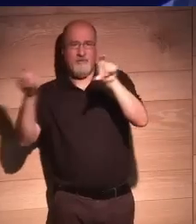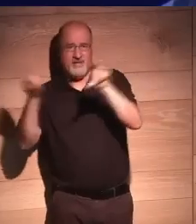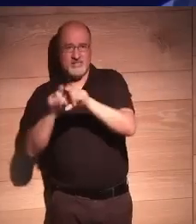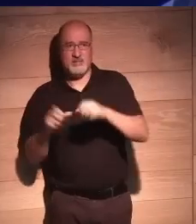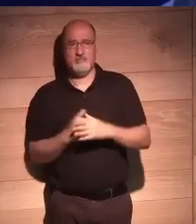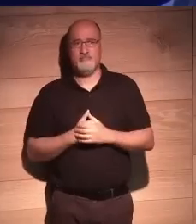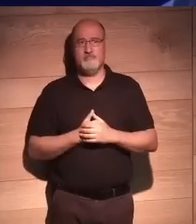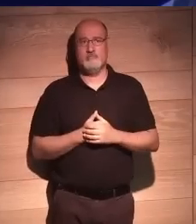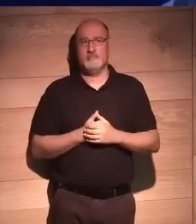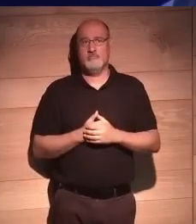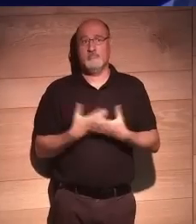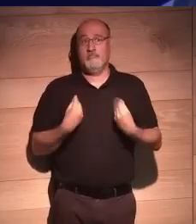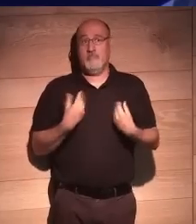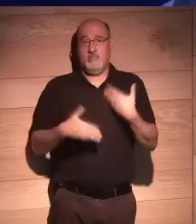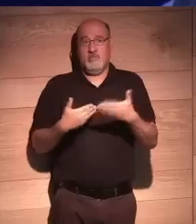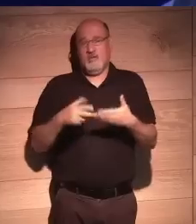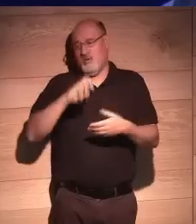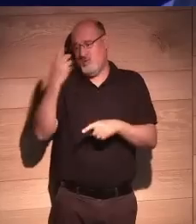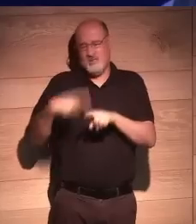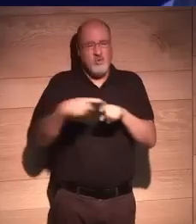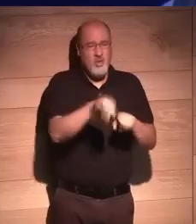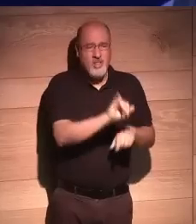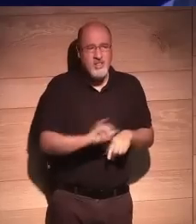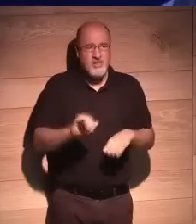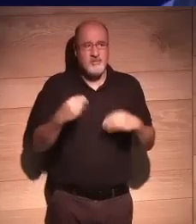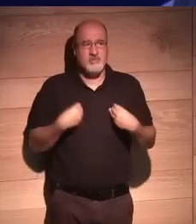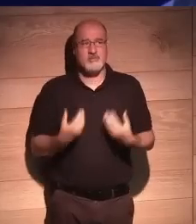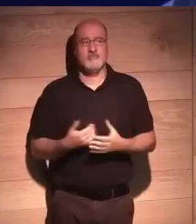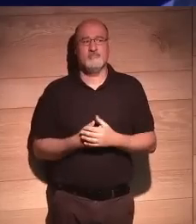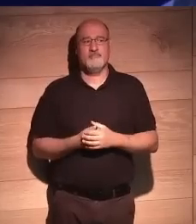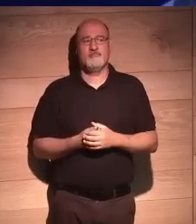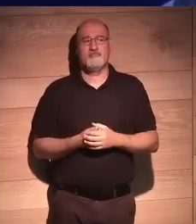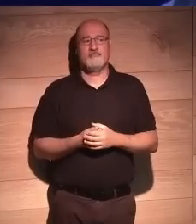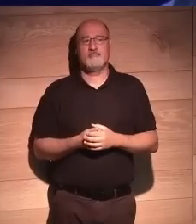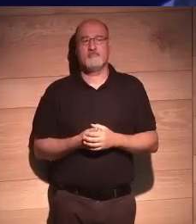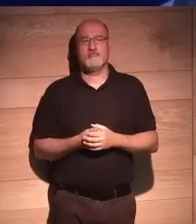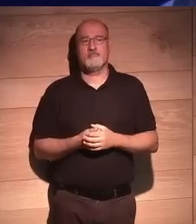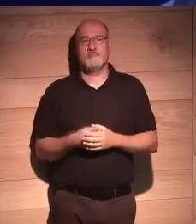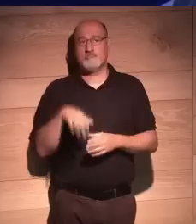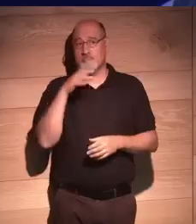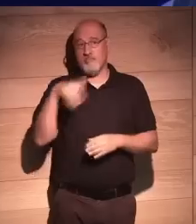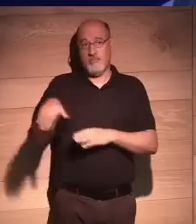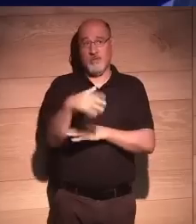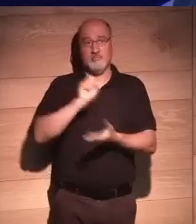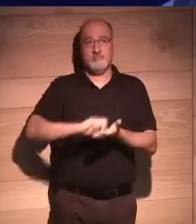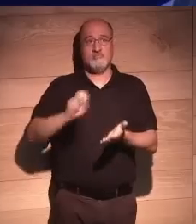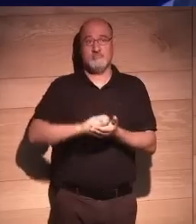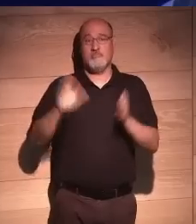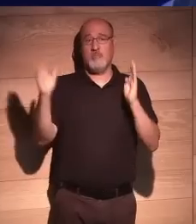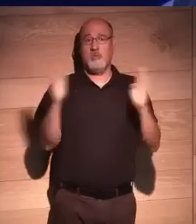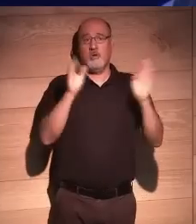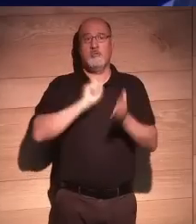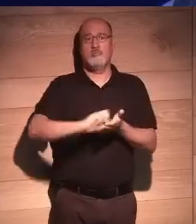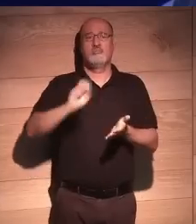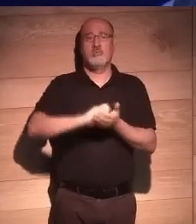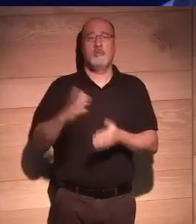Y bueno, la vida tiene otras cosas. Estar, digamos, en un lugar donde la gente te para por la calle. Yo estuve muchos años que